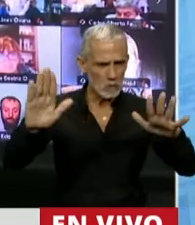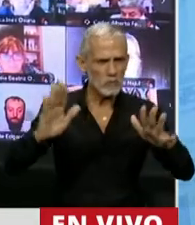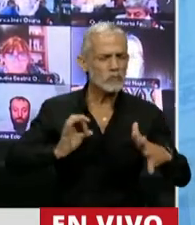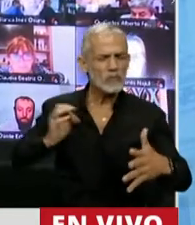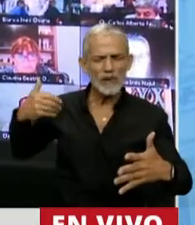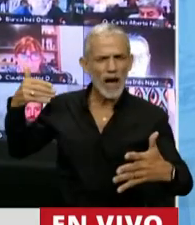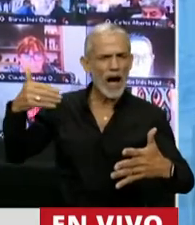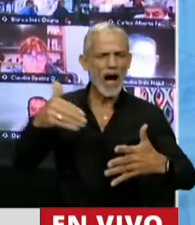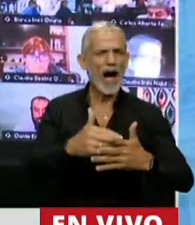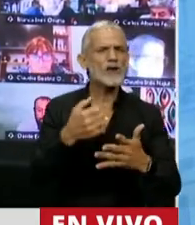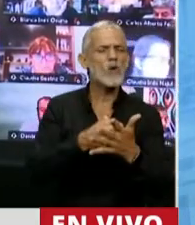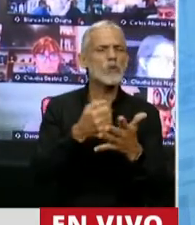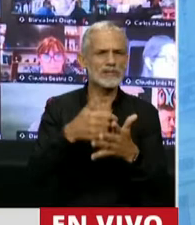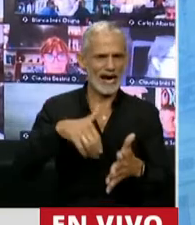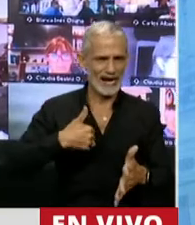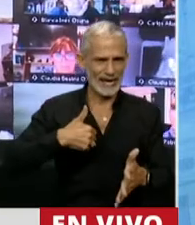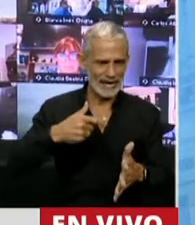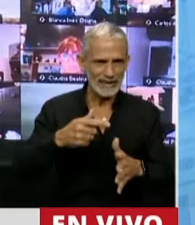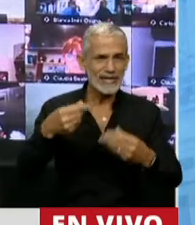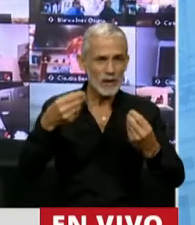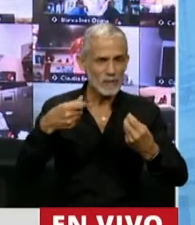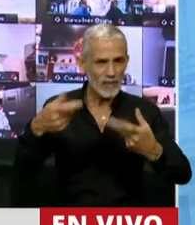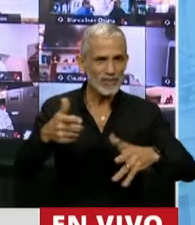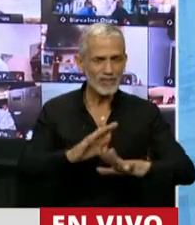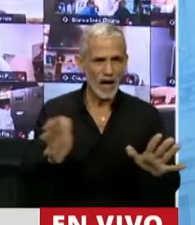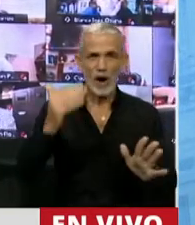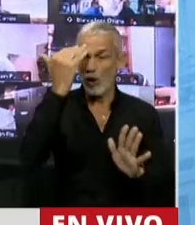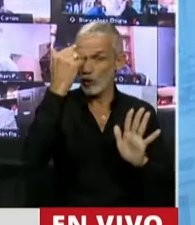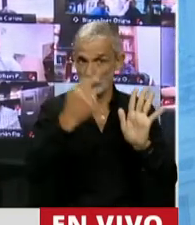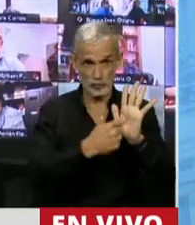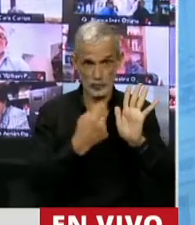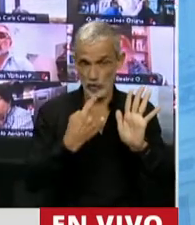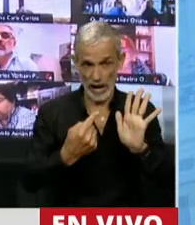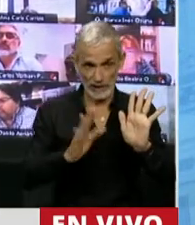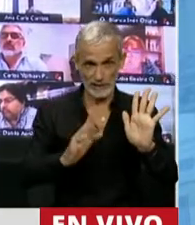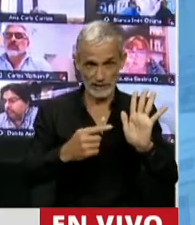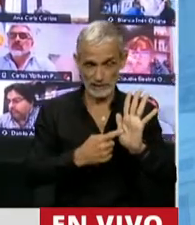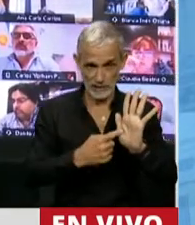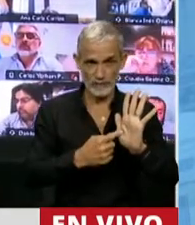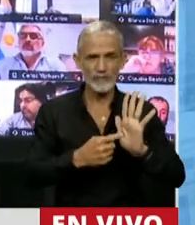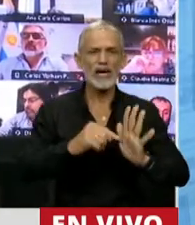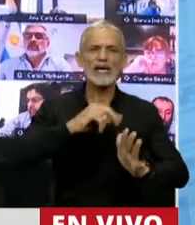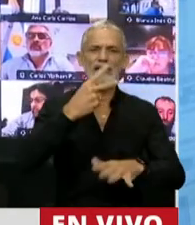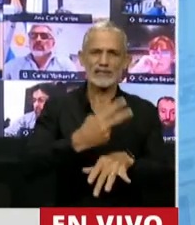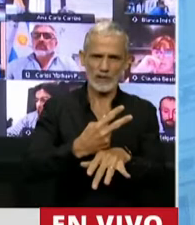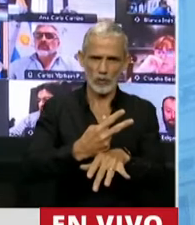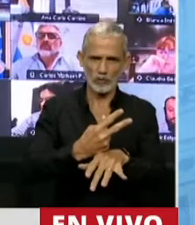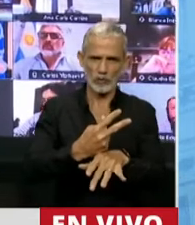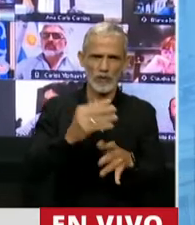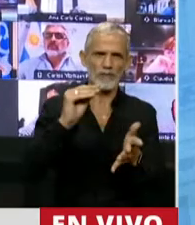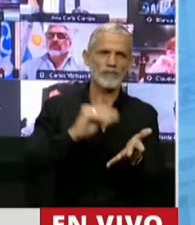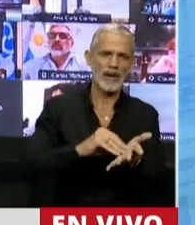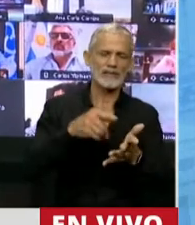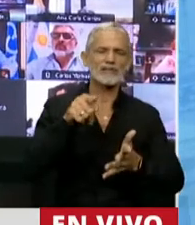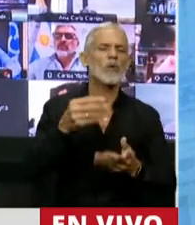de luchas en la Argentina, sino que además tiene categoría constitucional. En segundo lugar, la libertad de cátedra